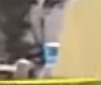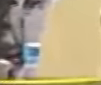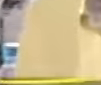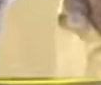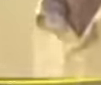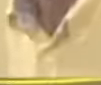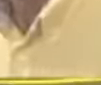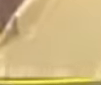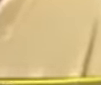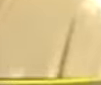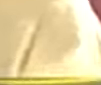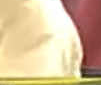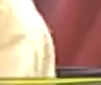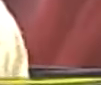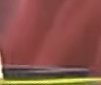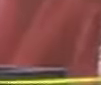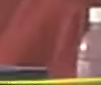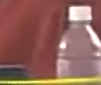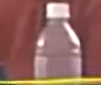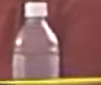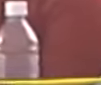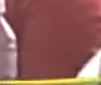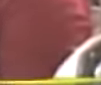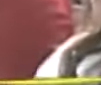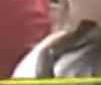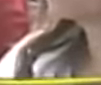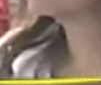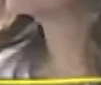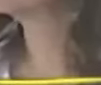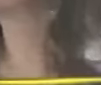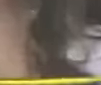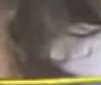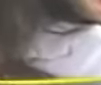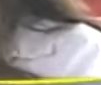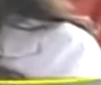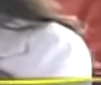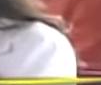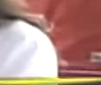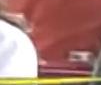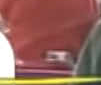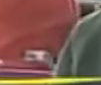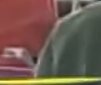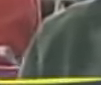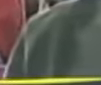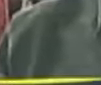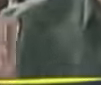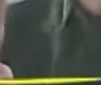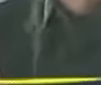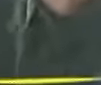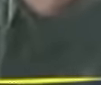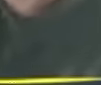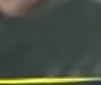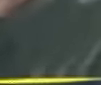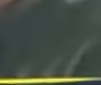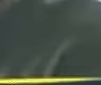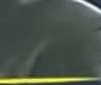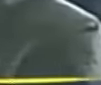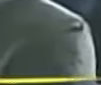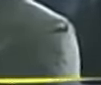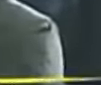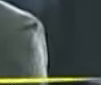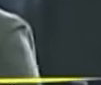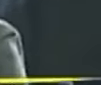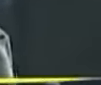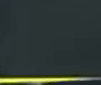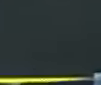Venezuela Nuestra del siglo XXI. A continuación, palabras del ciudadano Nicolás